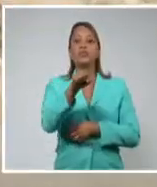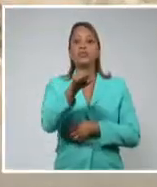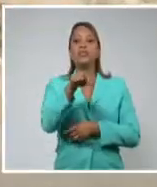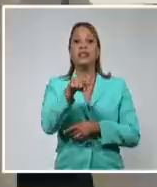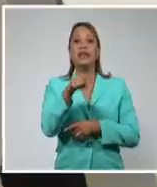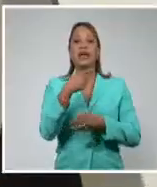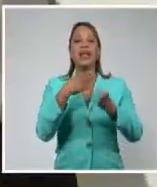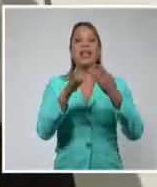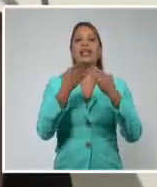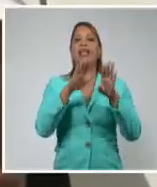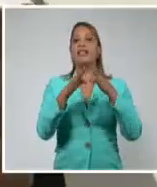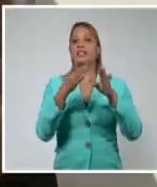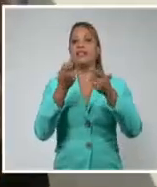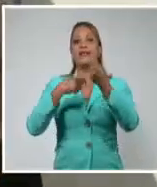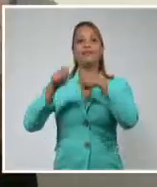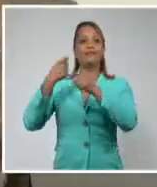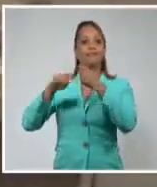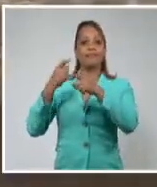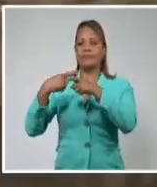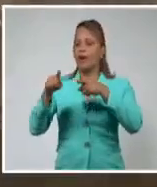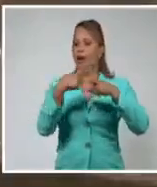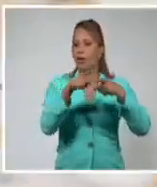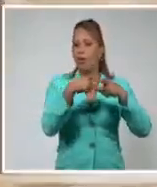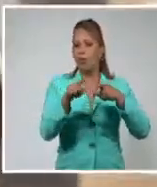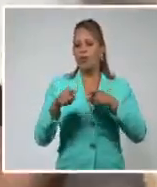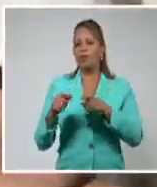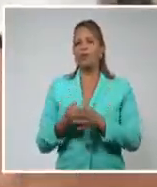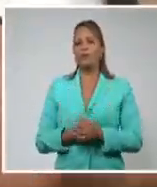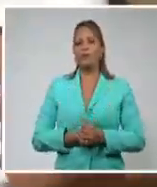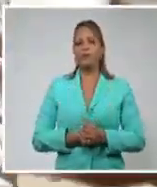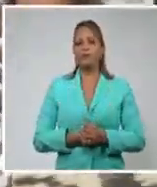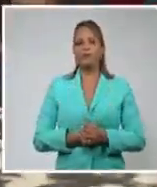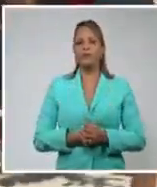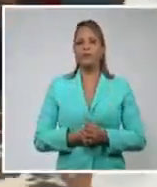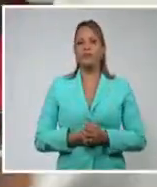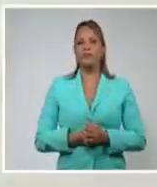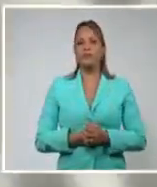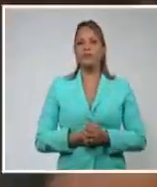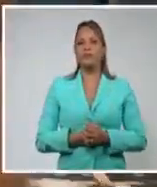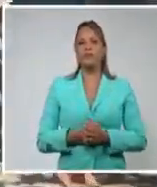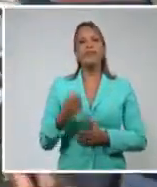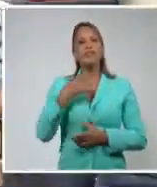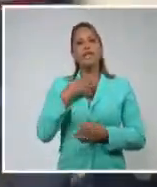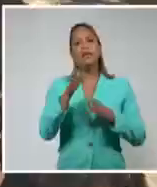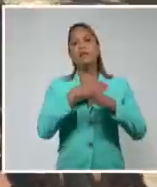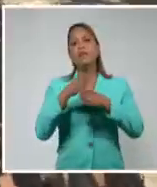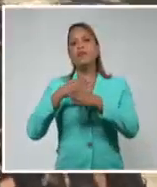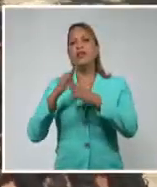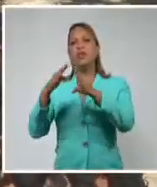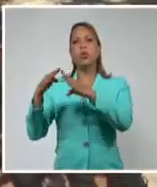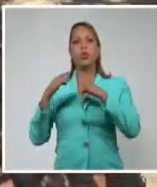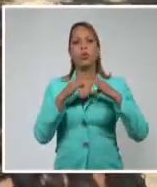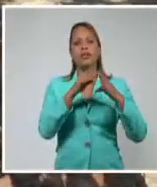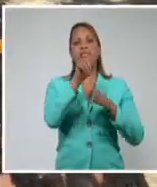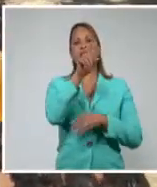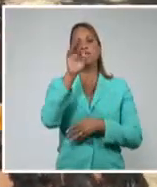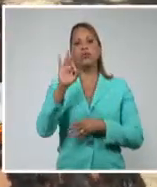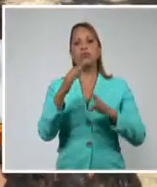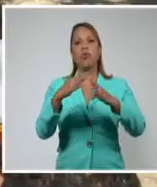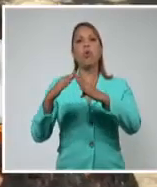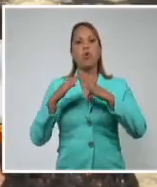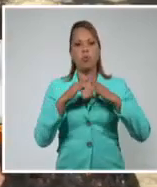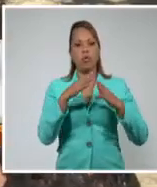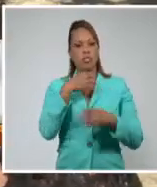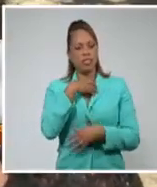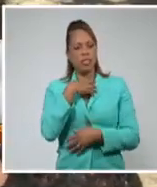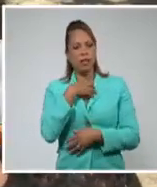red ampliada que integran los puntos móviles. Tenemos varias comunidades, de hecho son 18 comunidades,